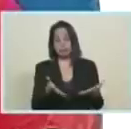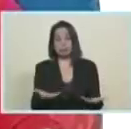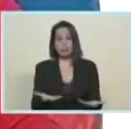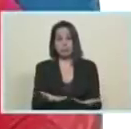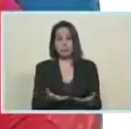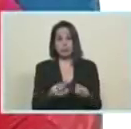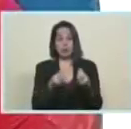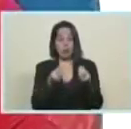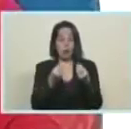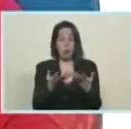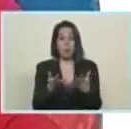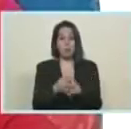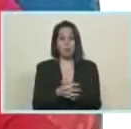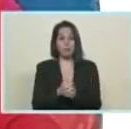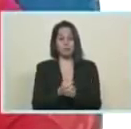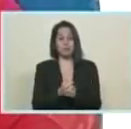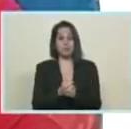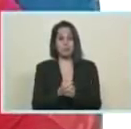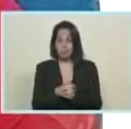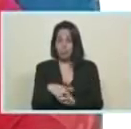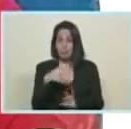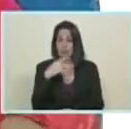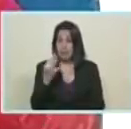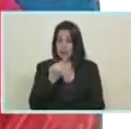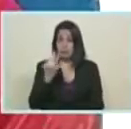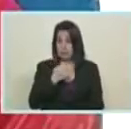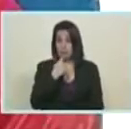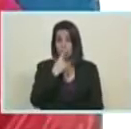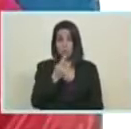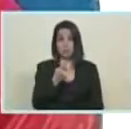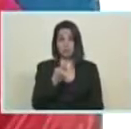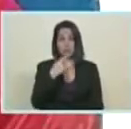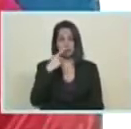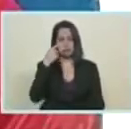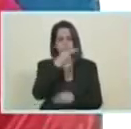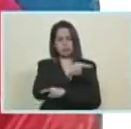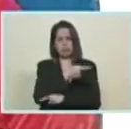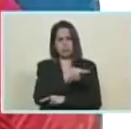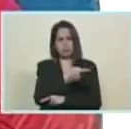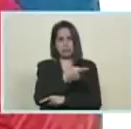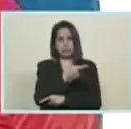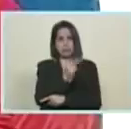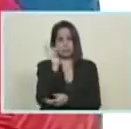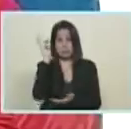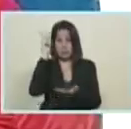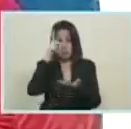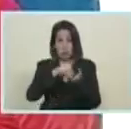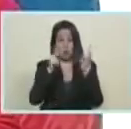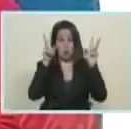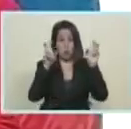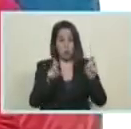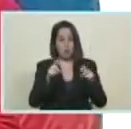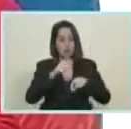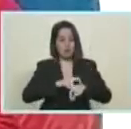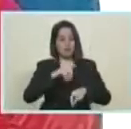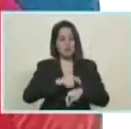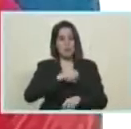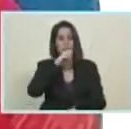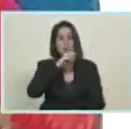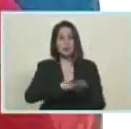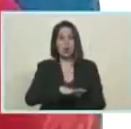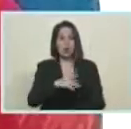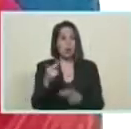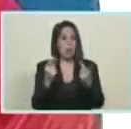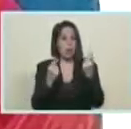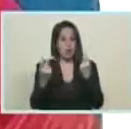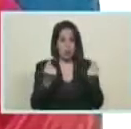Si bien es cierto, hemos decretado la llegada de un nuevo tiempo histórico en la economía.